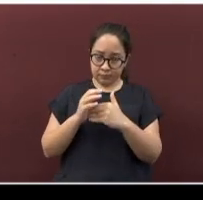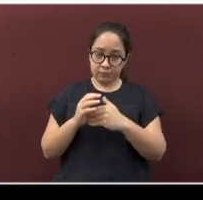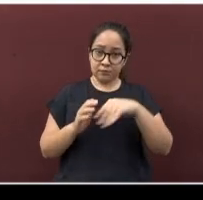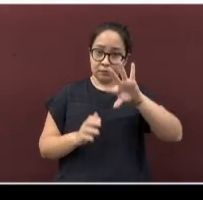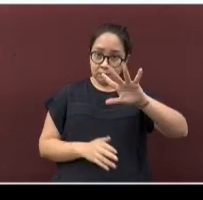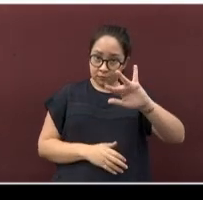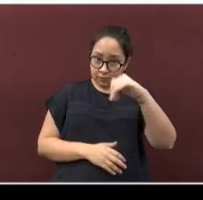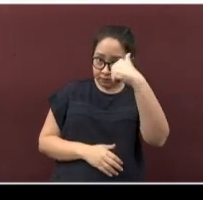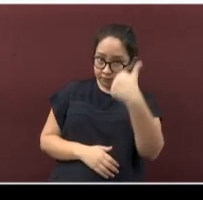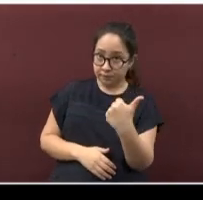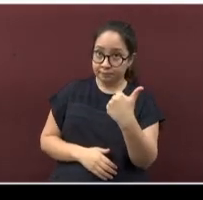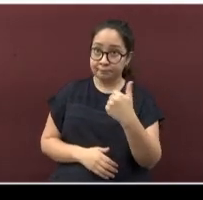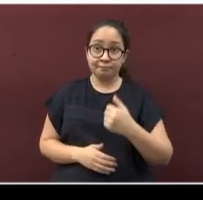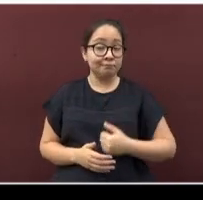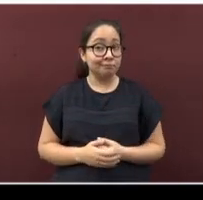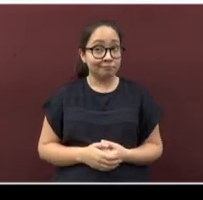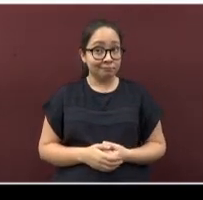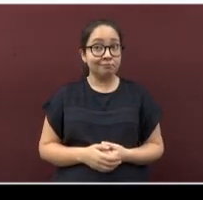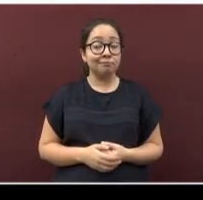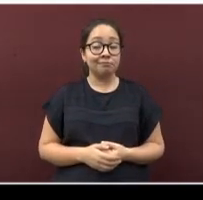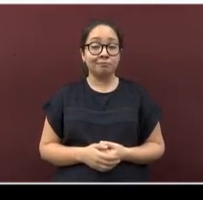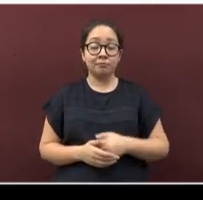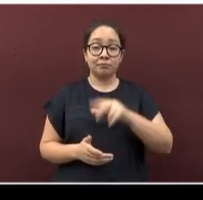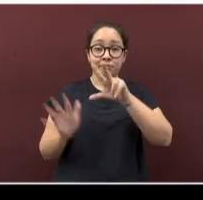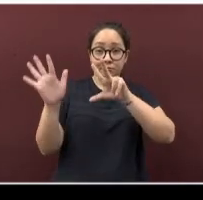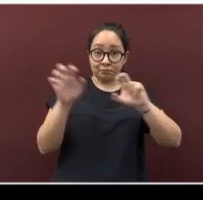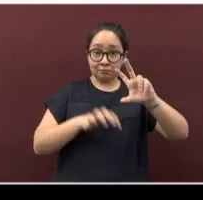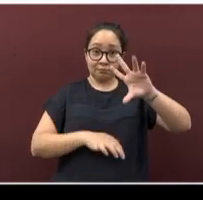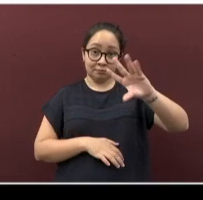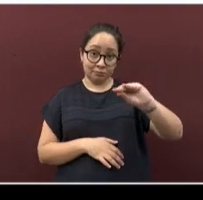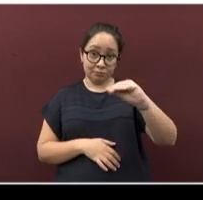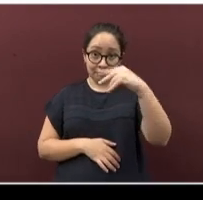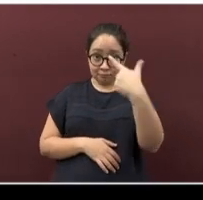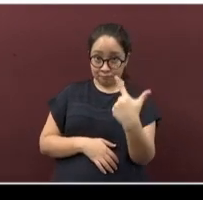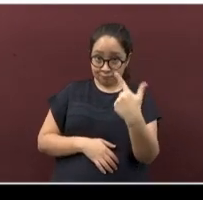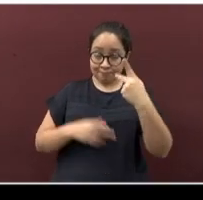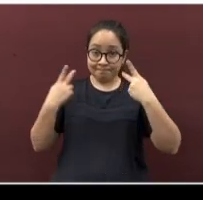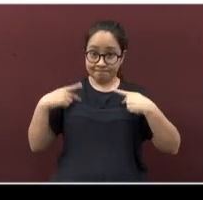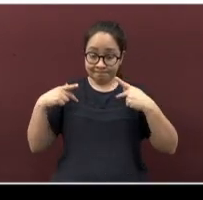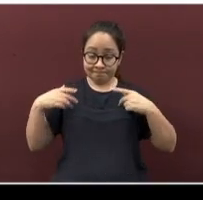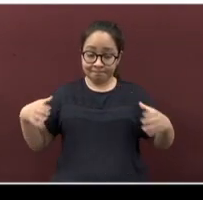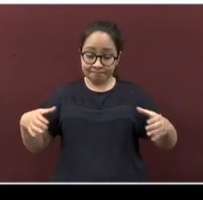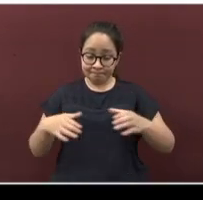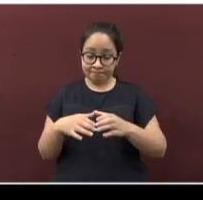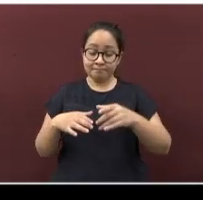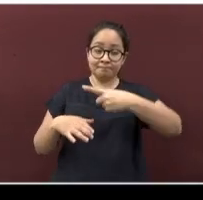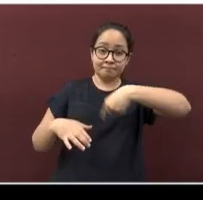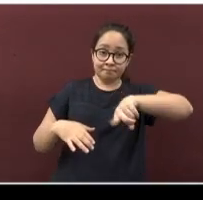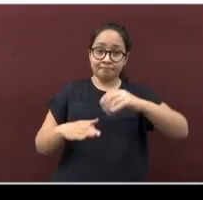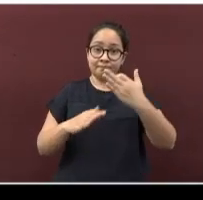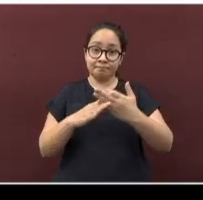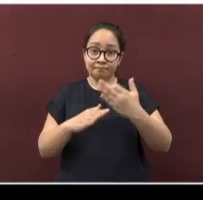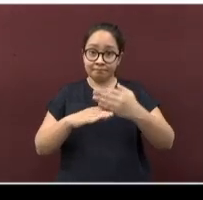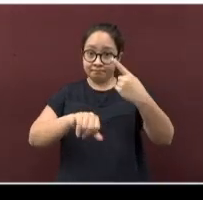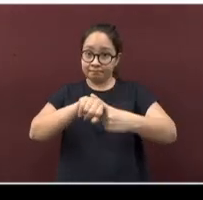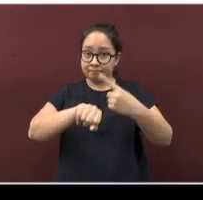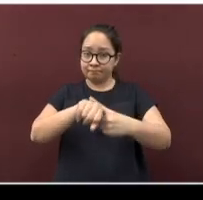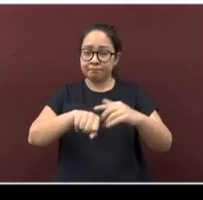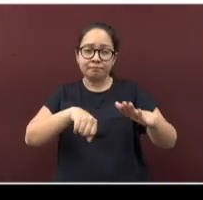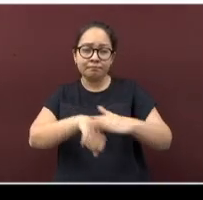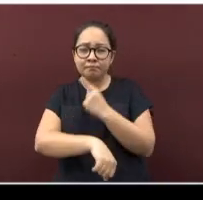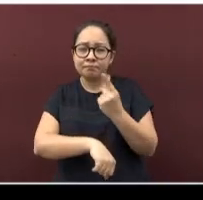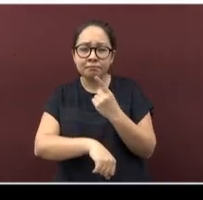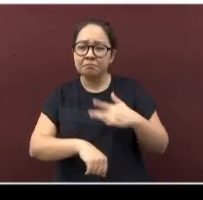56 y ahora ochocientos noventa y siete de ellos se consideran actuales dado que iniciaron sus